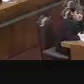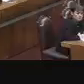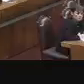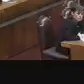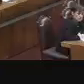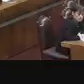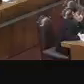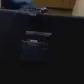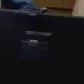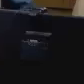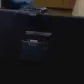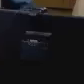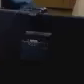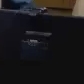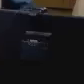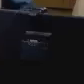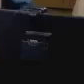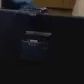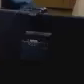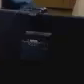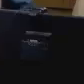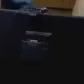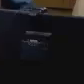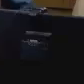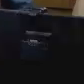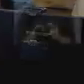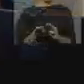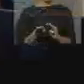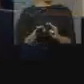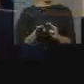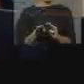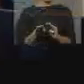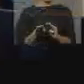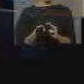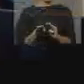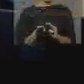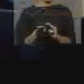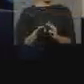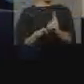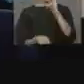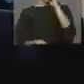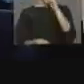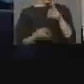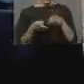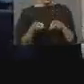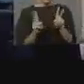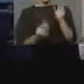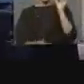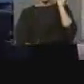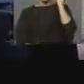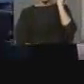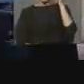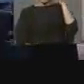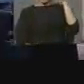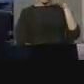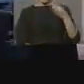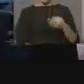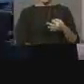más crítica o una mirada de apoyo, de tener y de respetar el derecho de las mujeres a